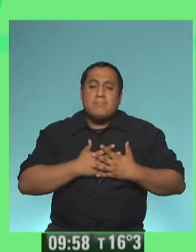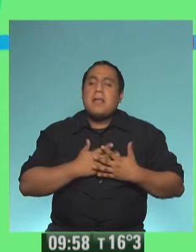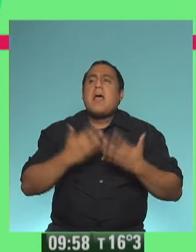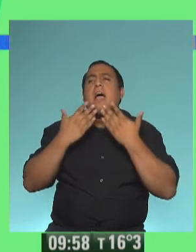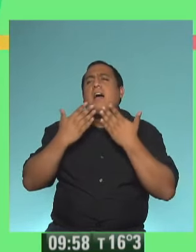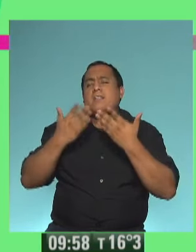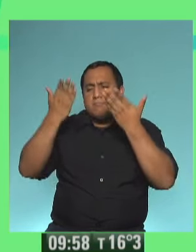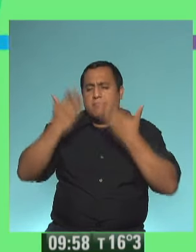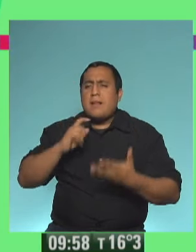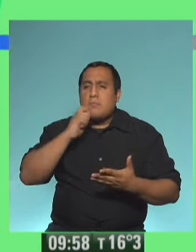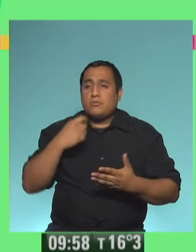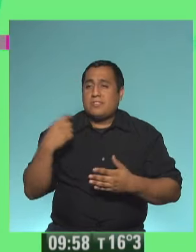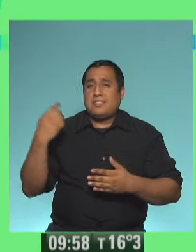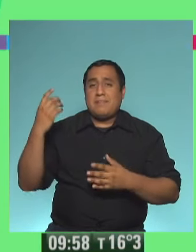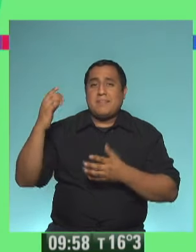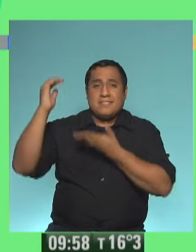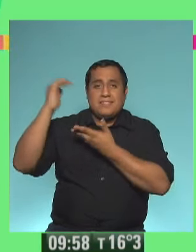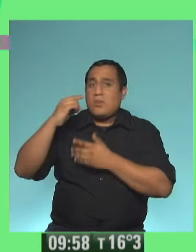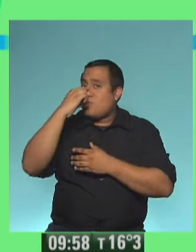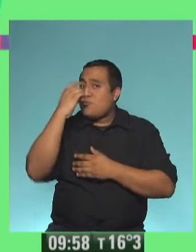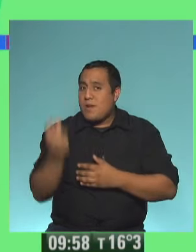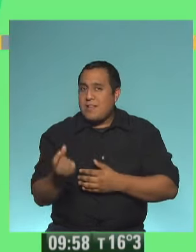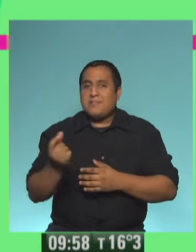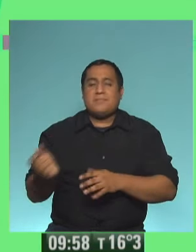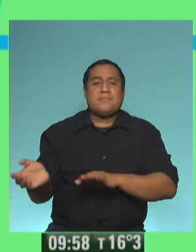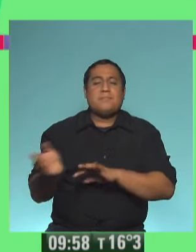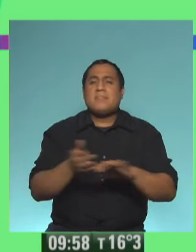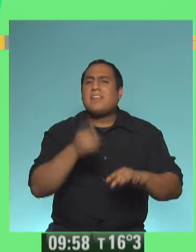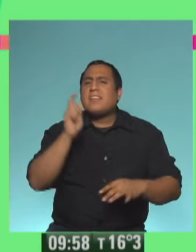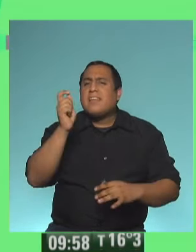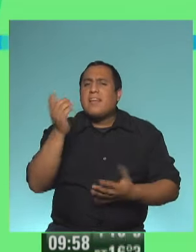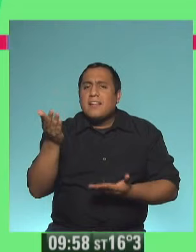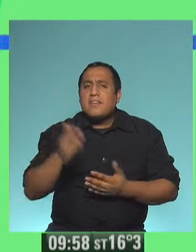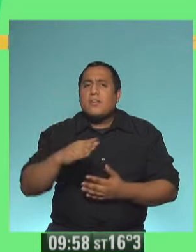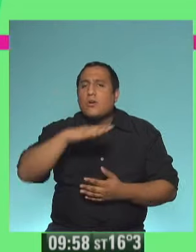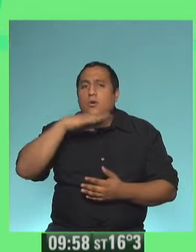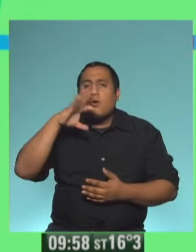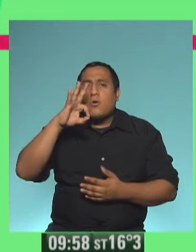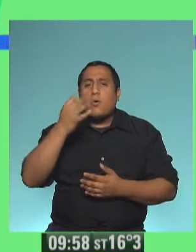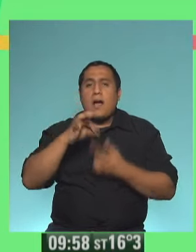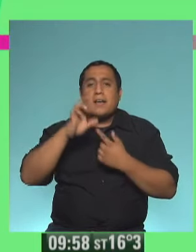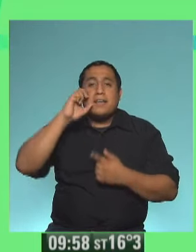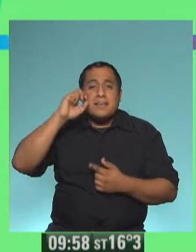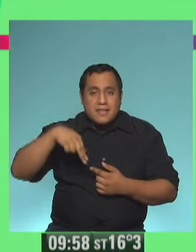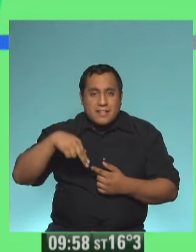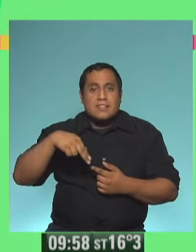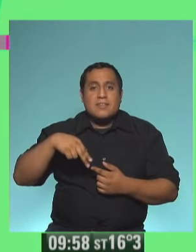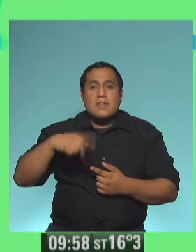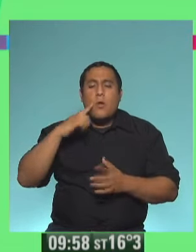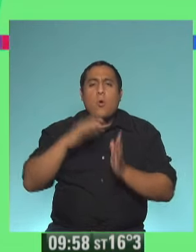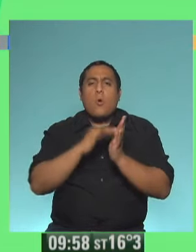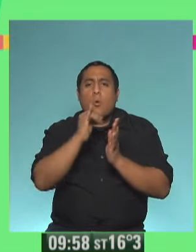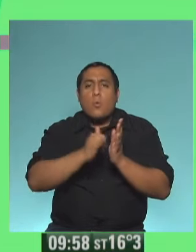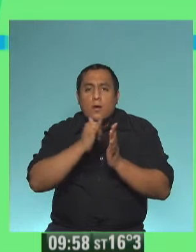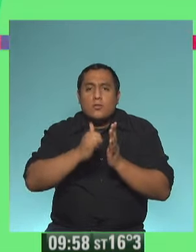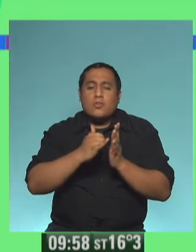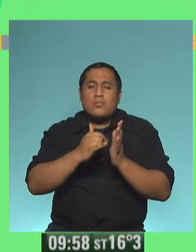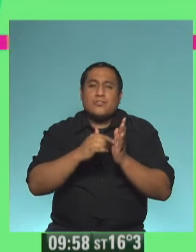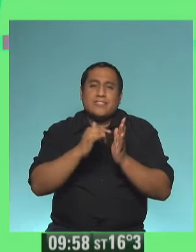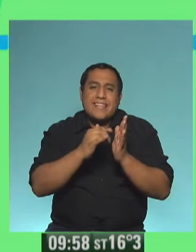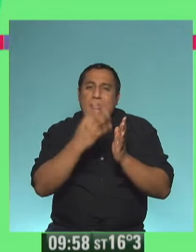disfraz. Tienes el tucán, mírate. ¿Quién está ahí, Carito? Está Cuentos Joaquín con lobos. De San Miguel. Cuentos con lobos, mirá. Cuentos